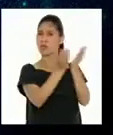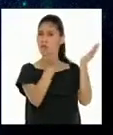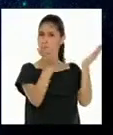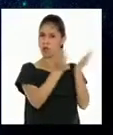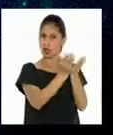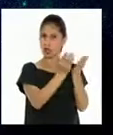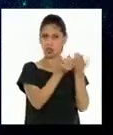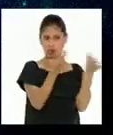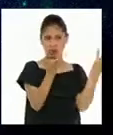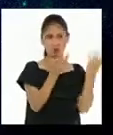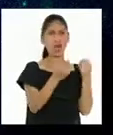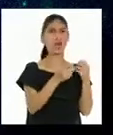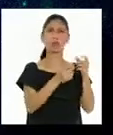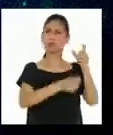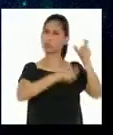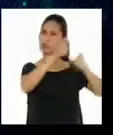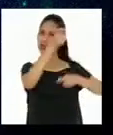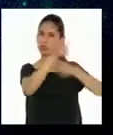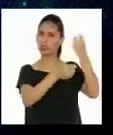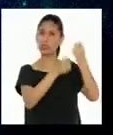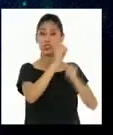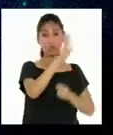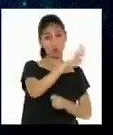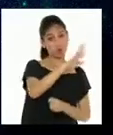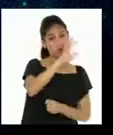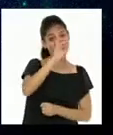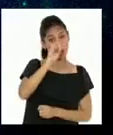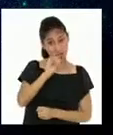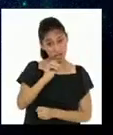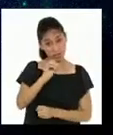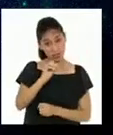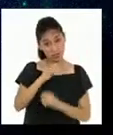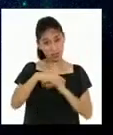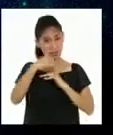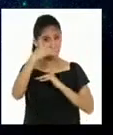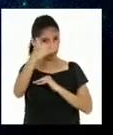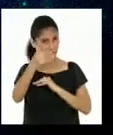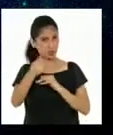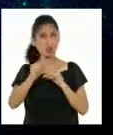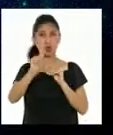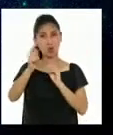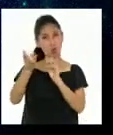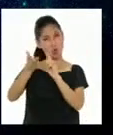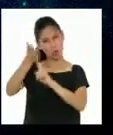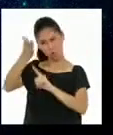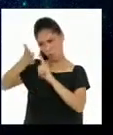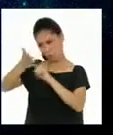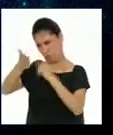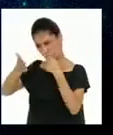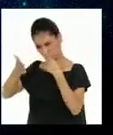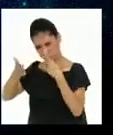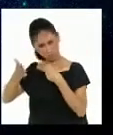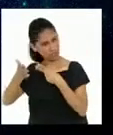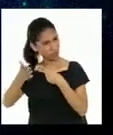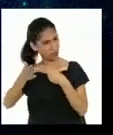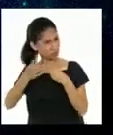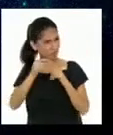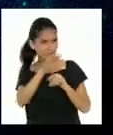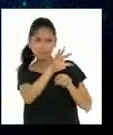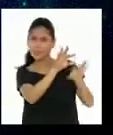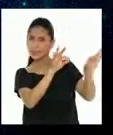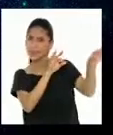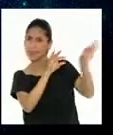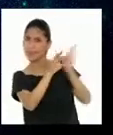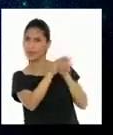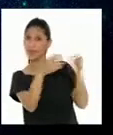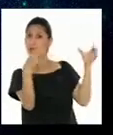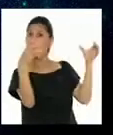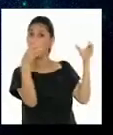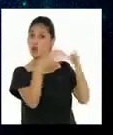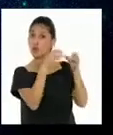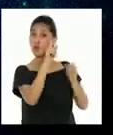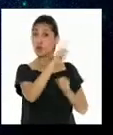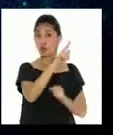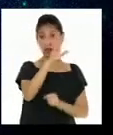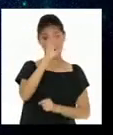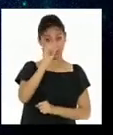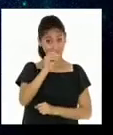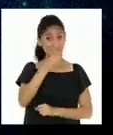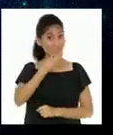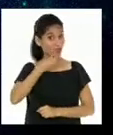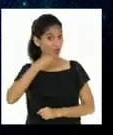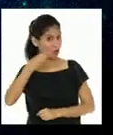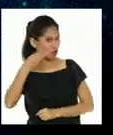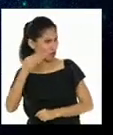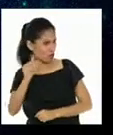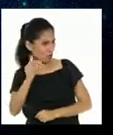clase y se selecciona a través de un muestreo sistemático a 10 estudiantes para participar en un torneo de videojuegos.